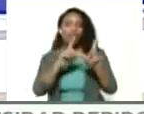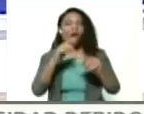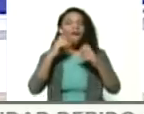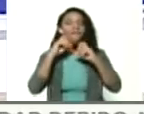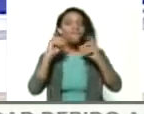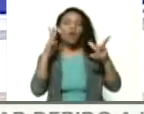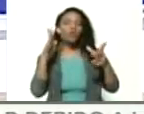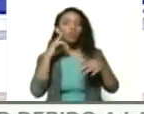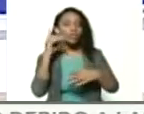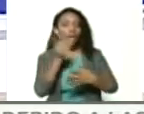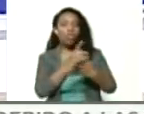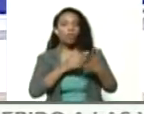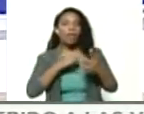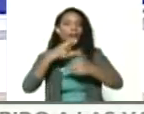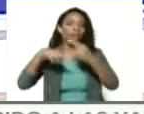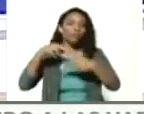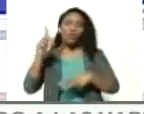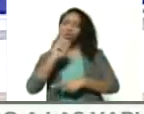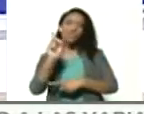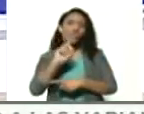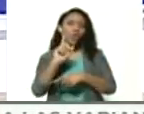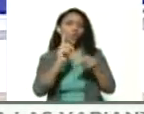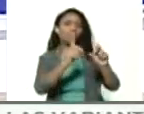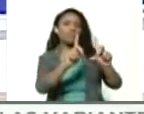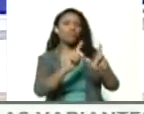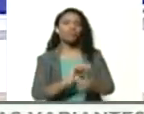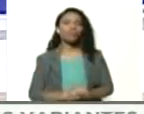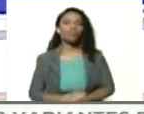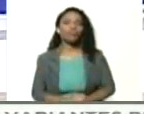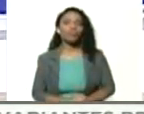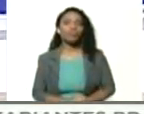documental, La Revolución No Será Televisada.